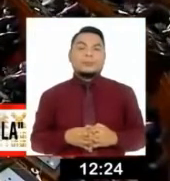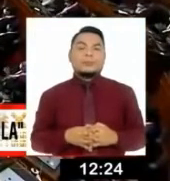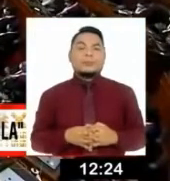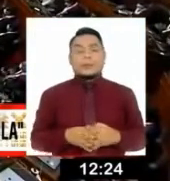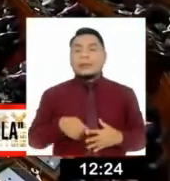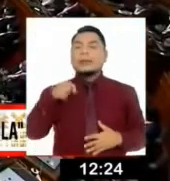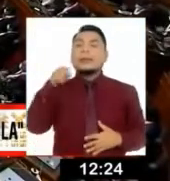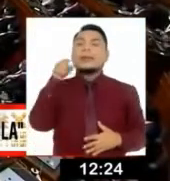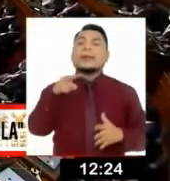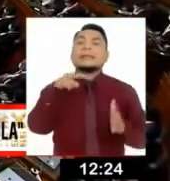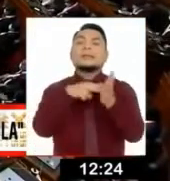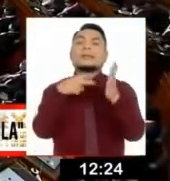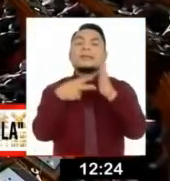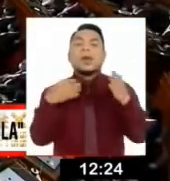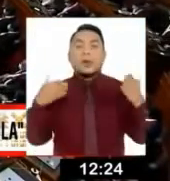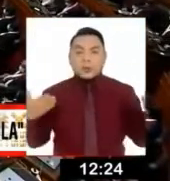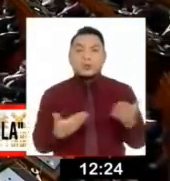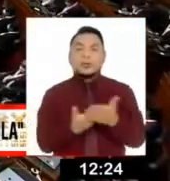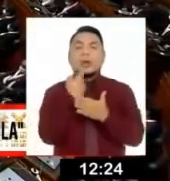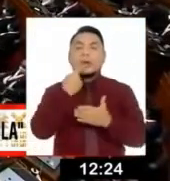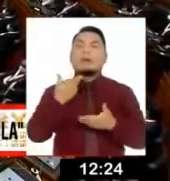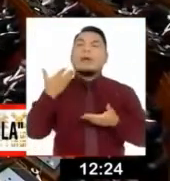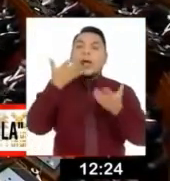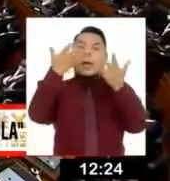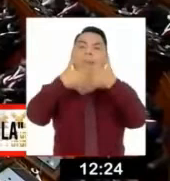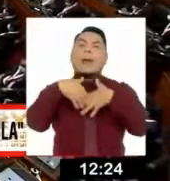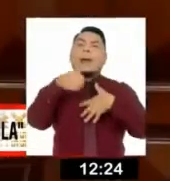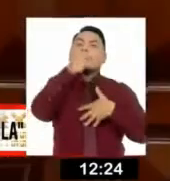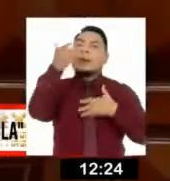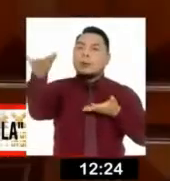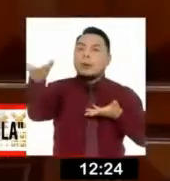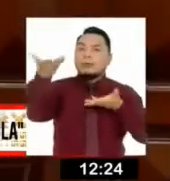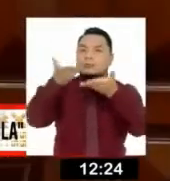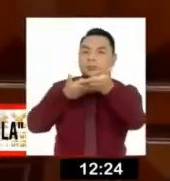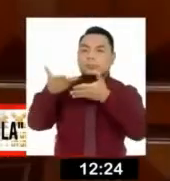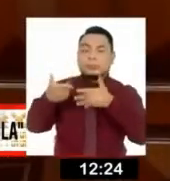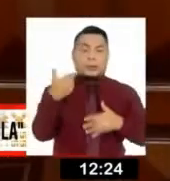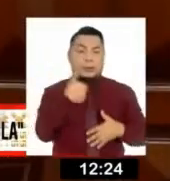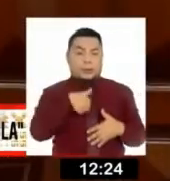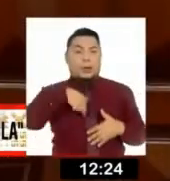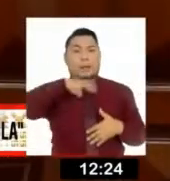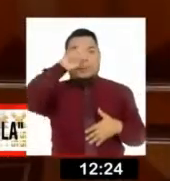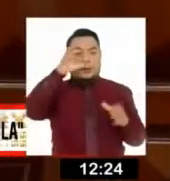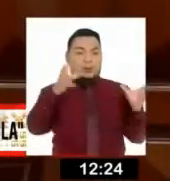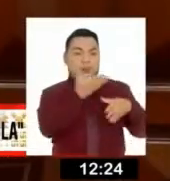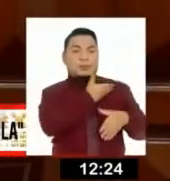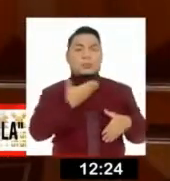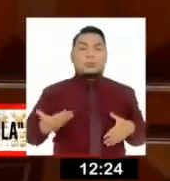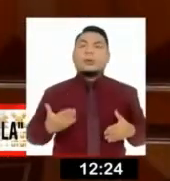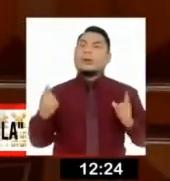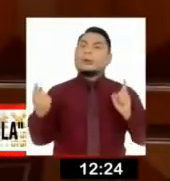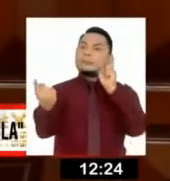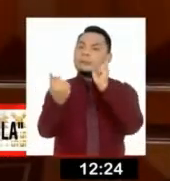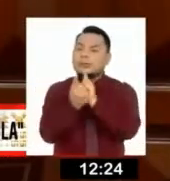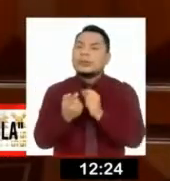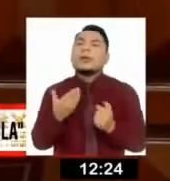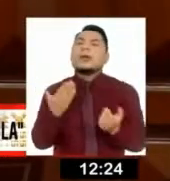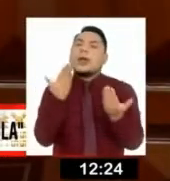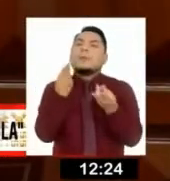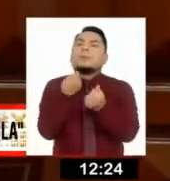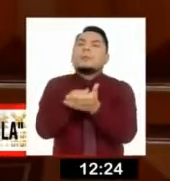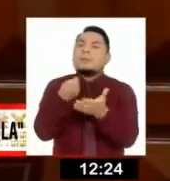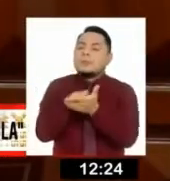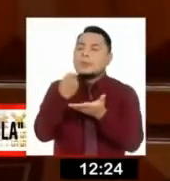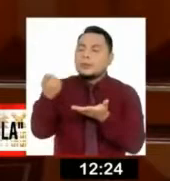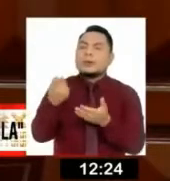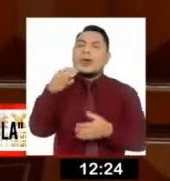Esto significa un nuevo pacto con los inversores privados, donde el Estado intervenga para reducir costos, facilitar